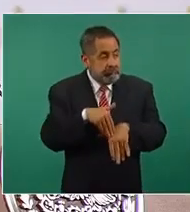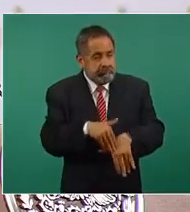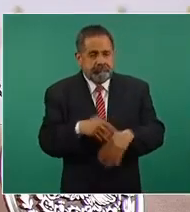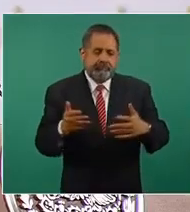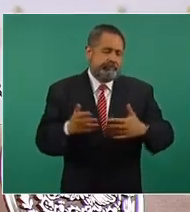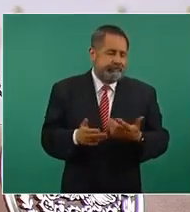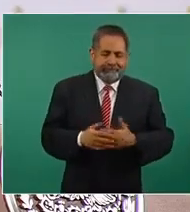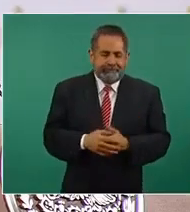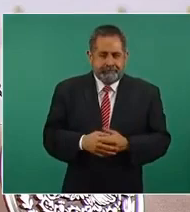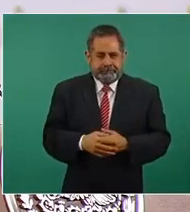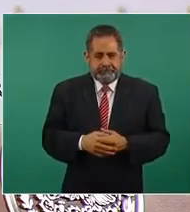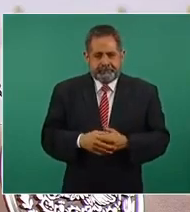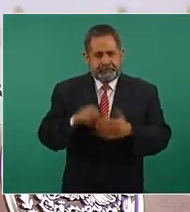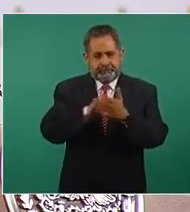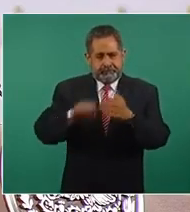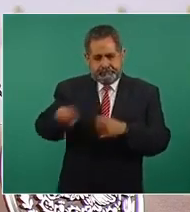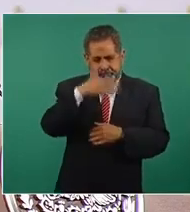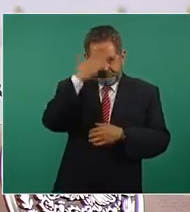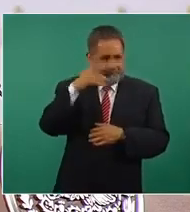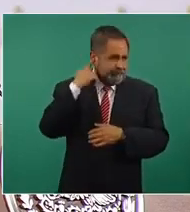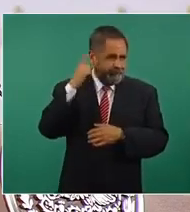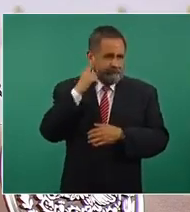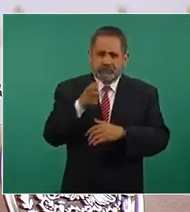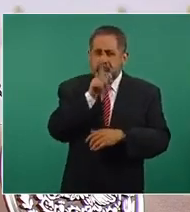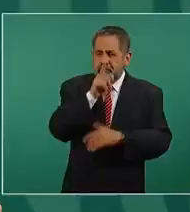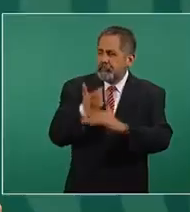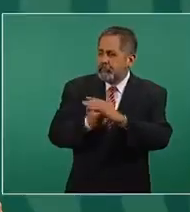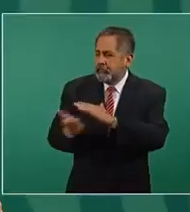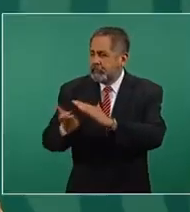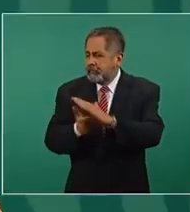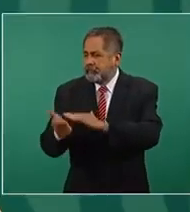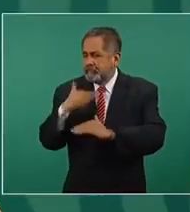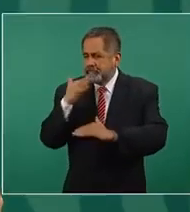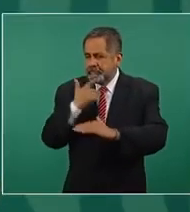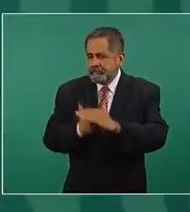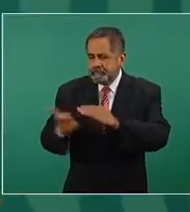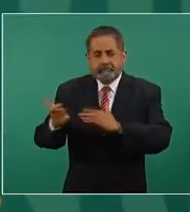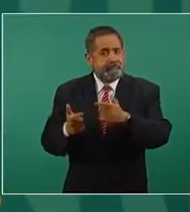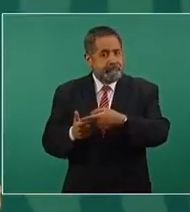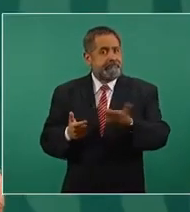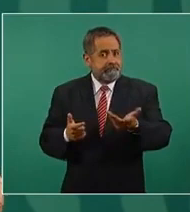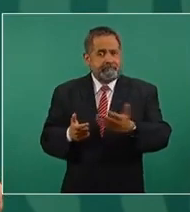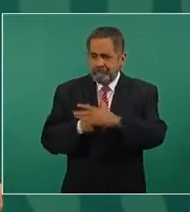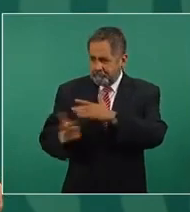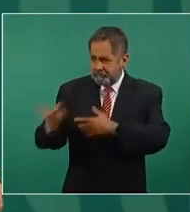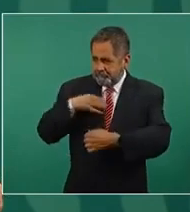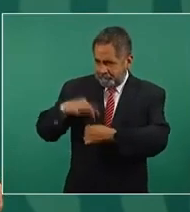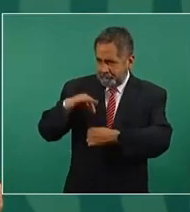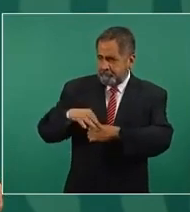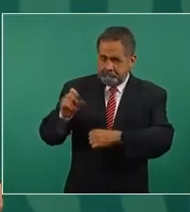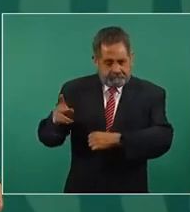por ejemplo todo esto que se sabe de los sobornos, de cómo compraron los